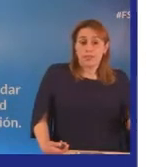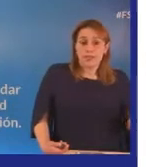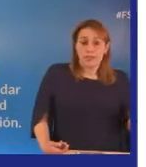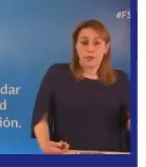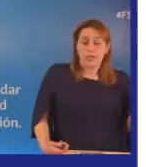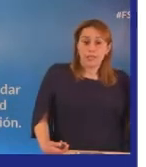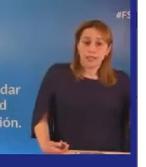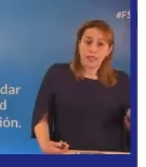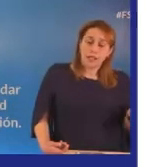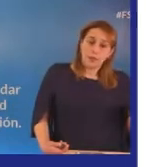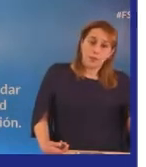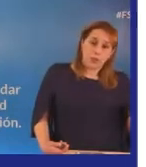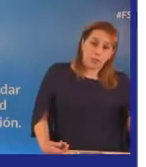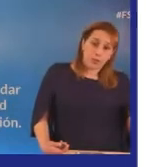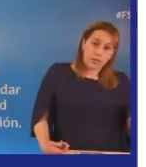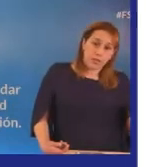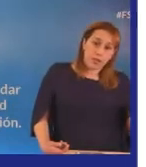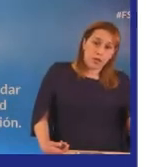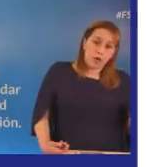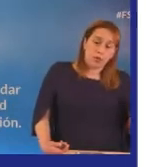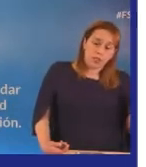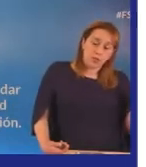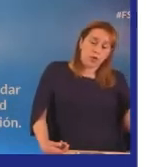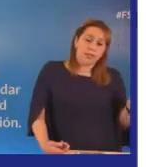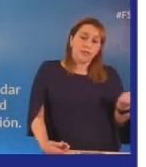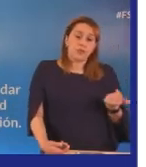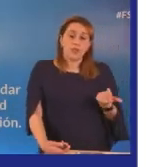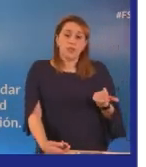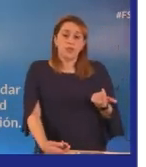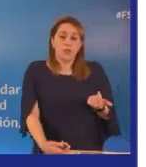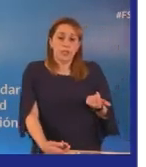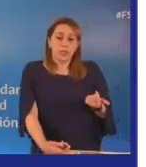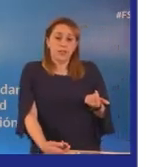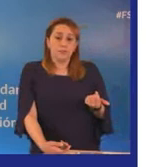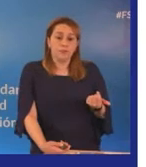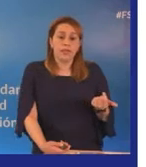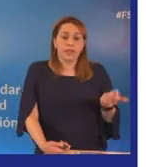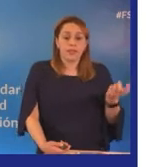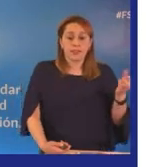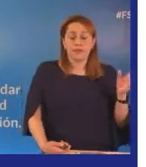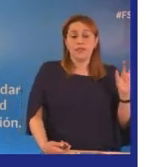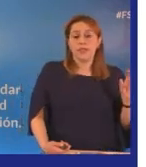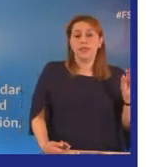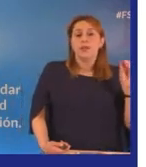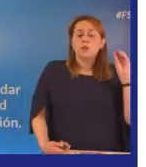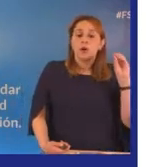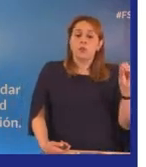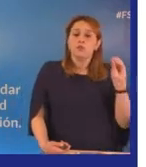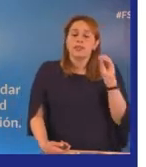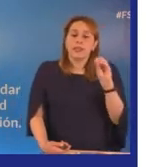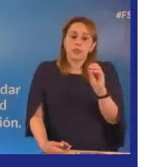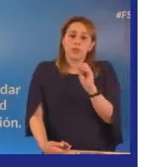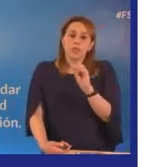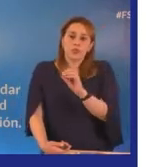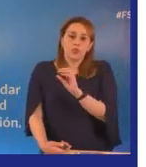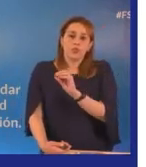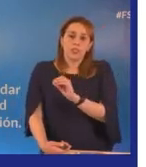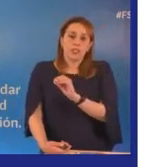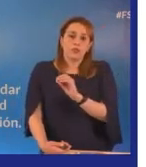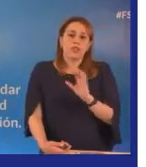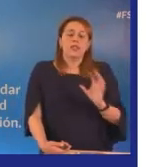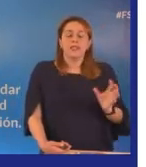el paciente haya tenido una clínica de memoria previa o unas pruebas de neuropsicología para que de esta manera podamos ver qué